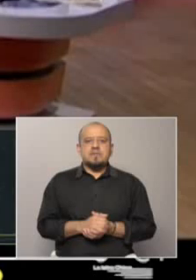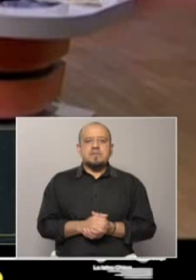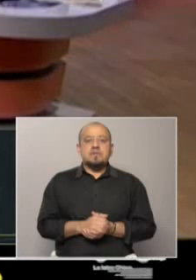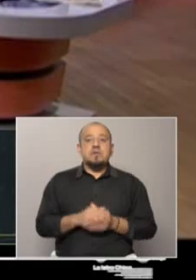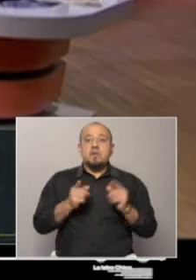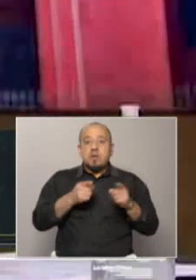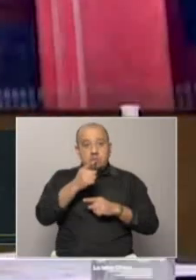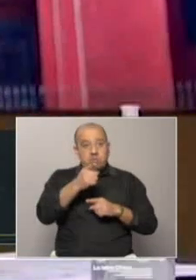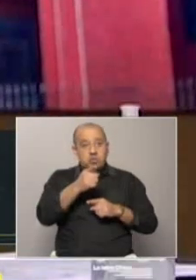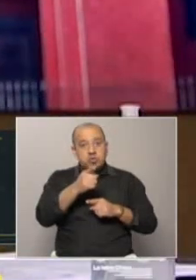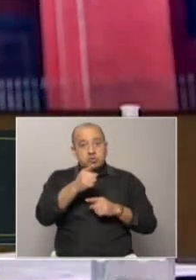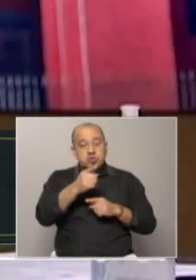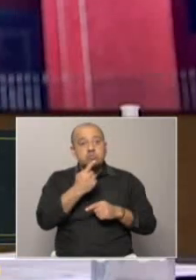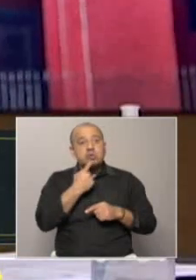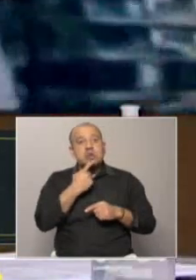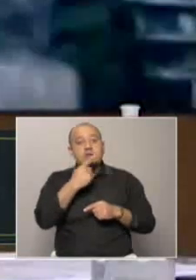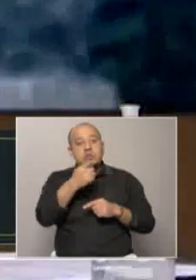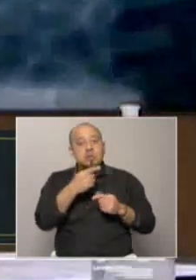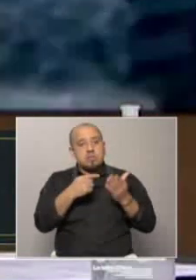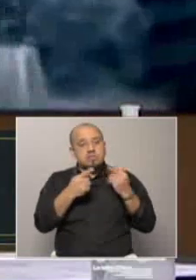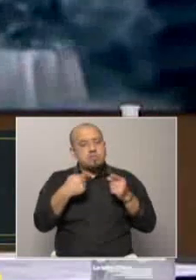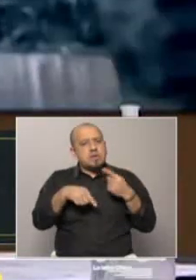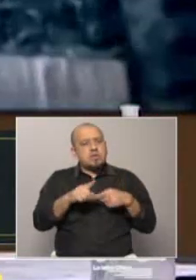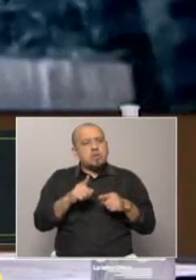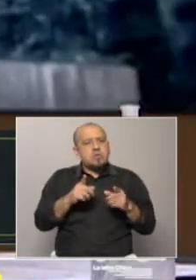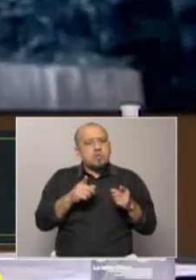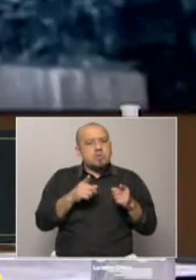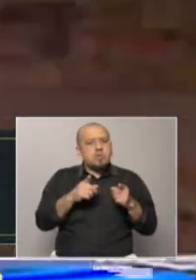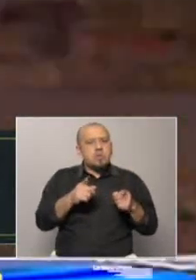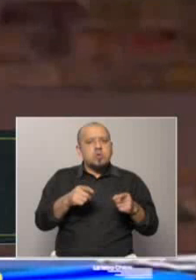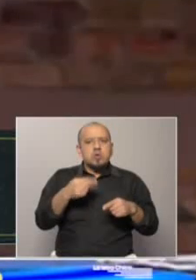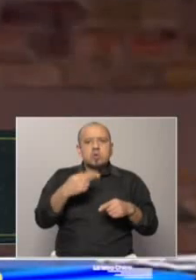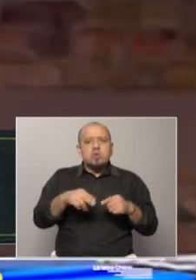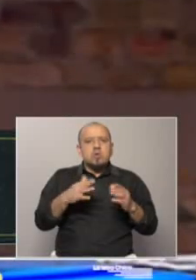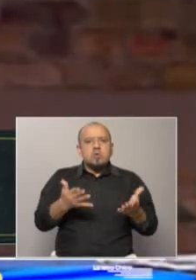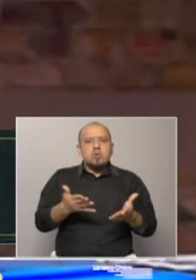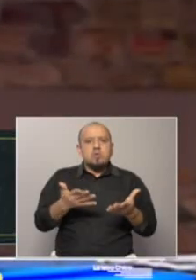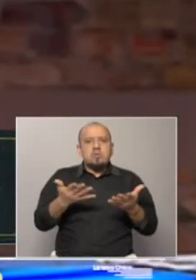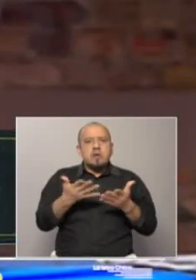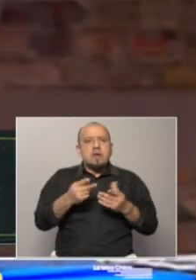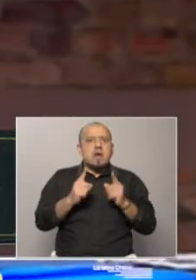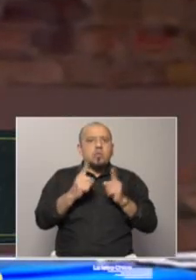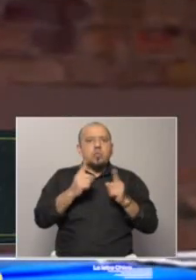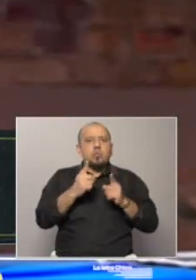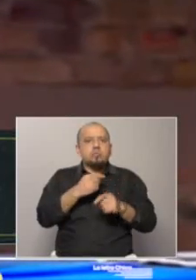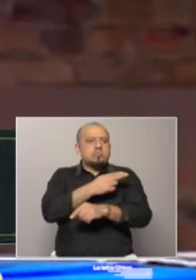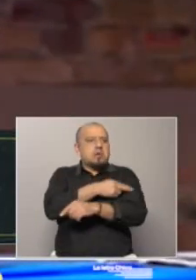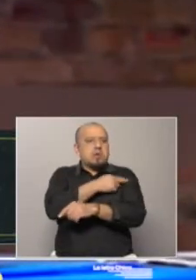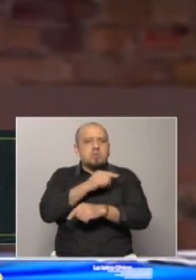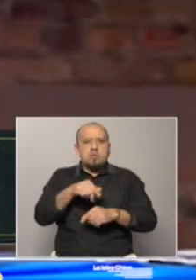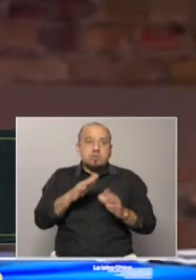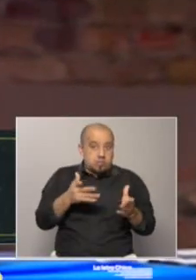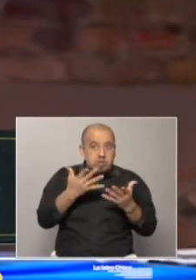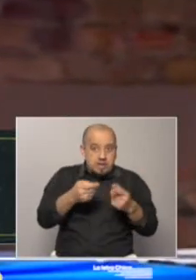Llegaste a ocupar una banca, pero tampoco estuviste entre los nombres para asignar algún cargo. Uh-huh. Imagino que te